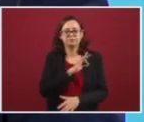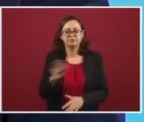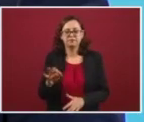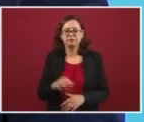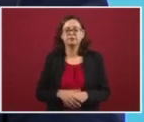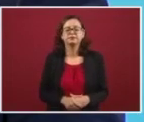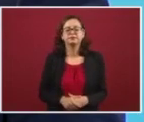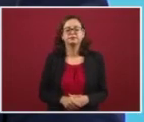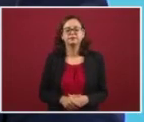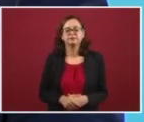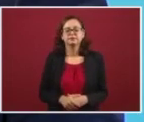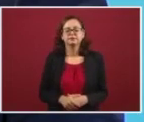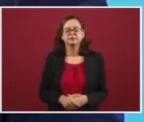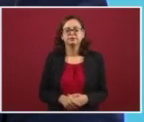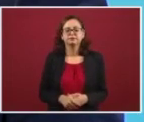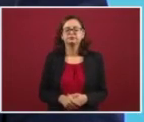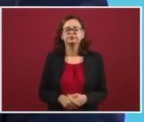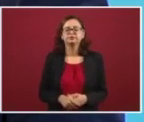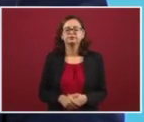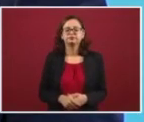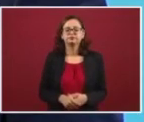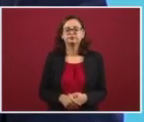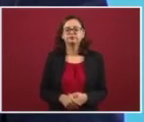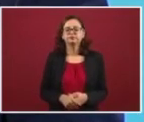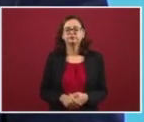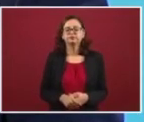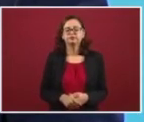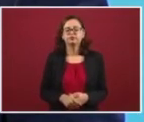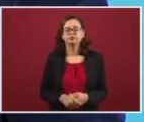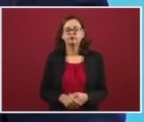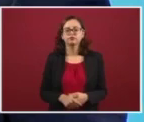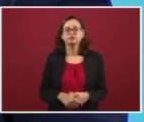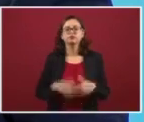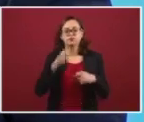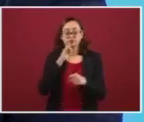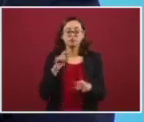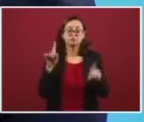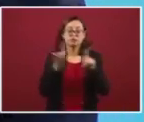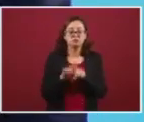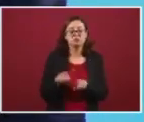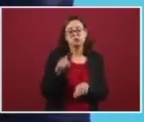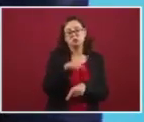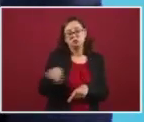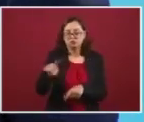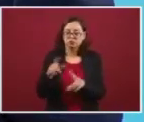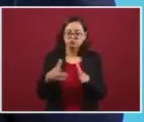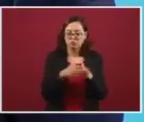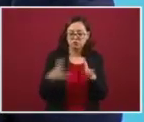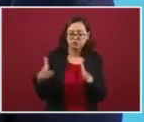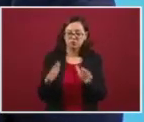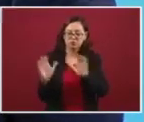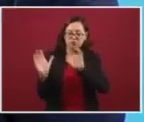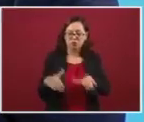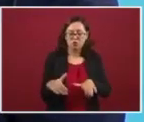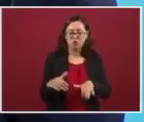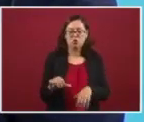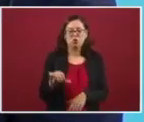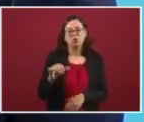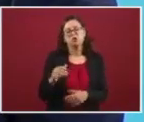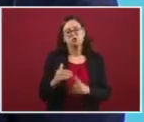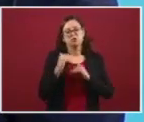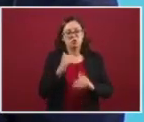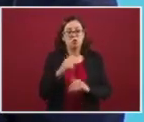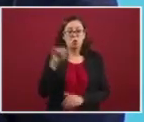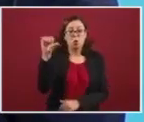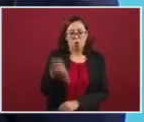también el comentario que ampliamos nuestro periodo para poderse registrar. Usualmente era hasta el día de hoy,